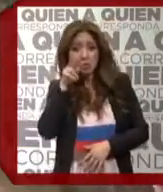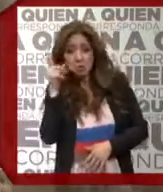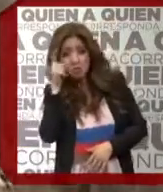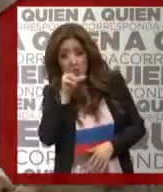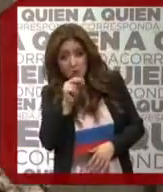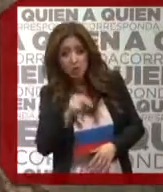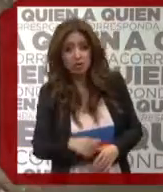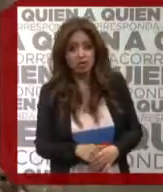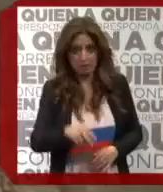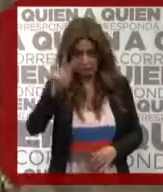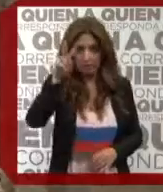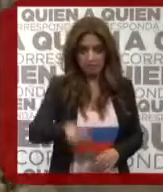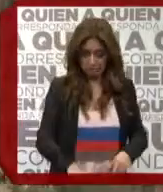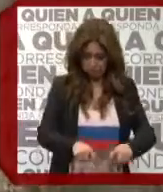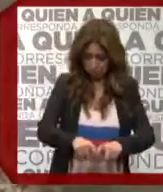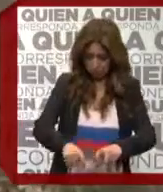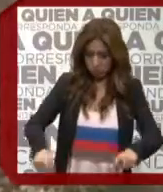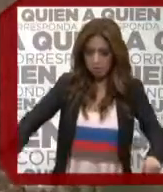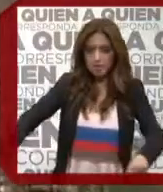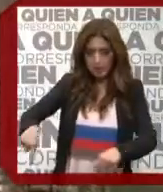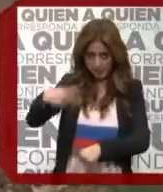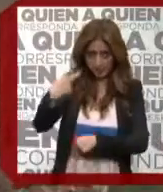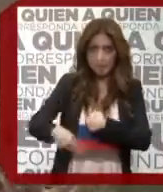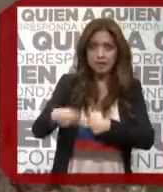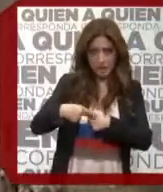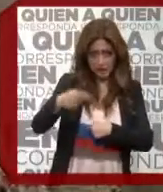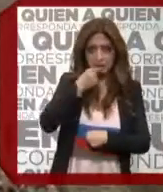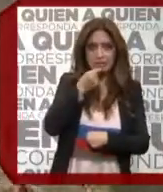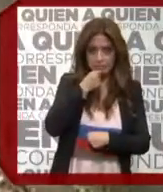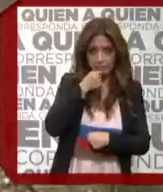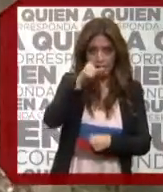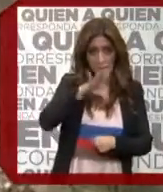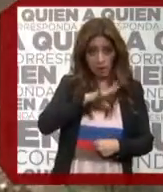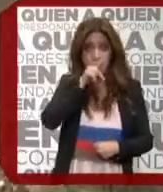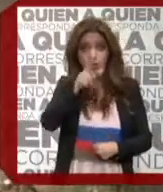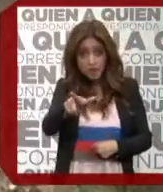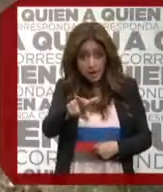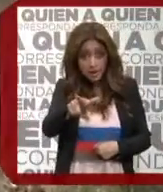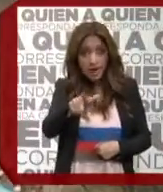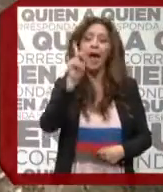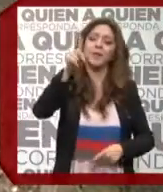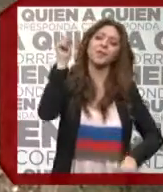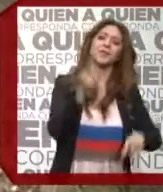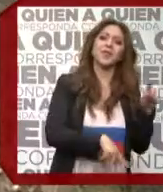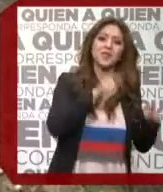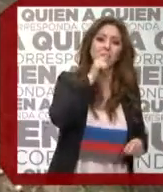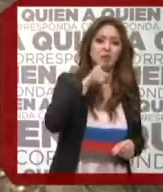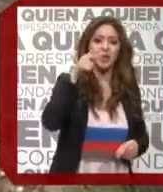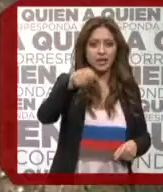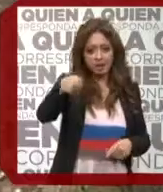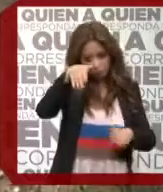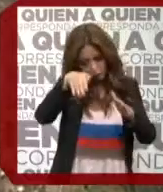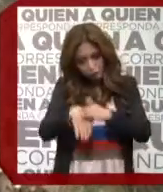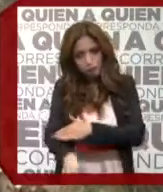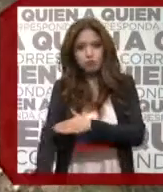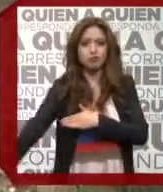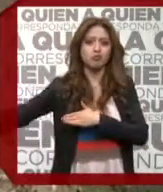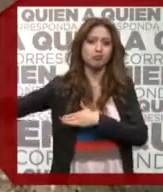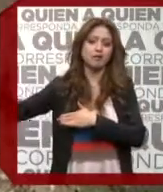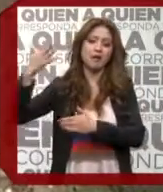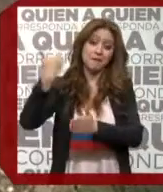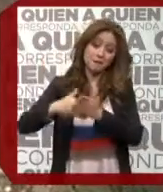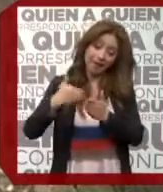la zanja sí está bien peligrosa y los chavitos corren un chorro de peligro. Ahí viene mi Twitter, ¿ya lo vieron? Pues quítese Twitter y váyase a la tubería, que ya está, nada más